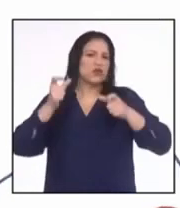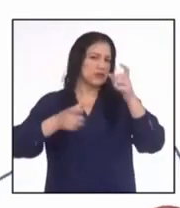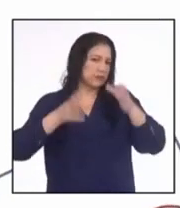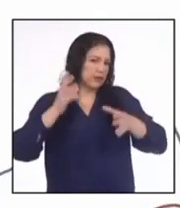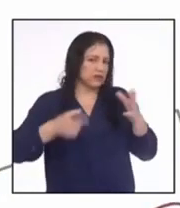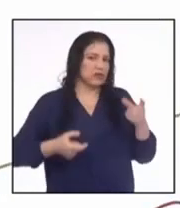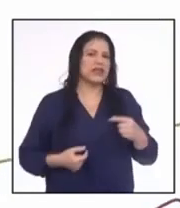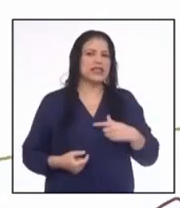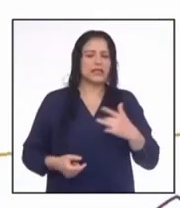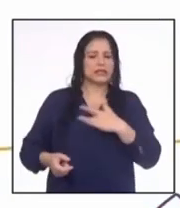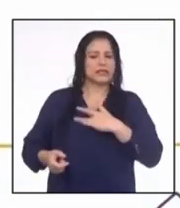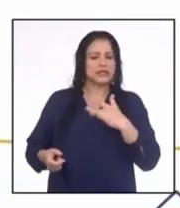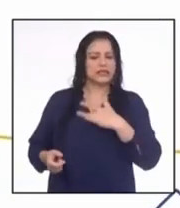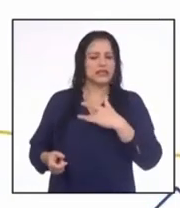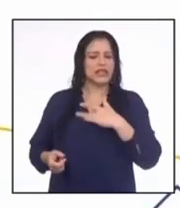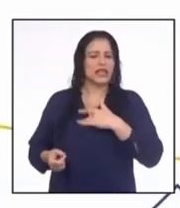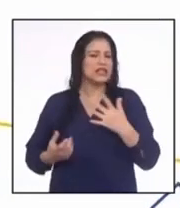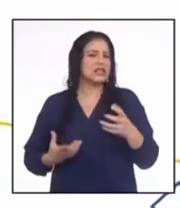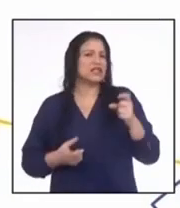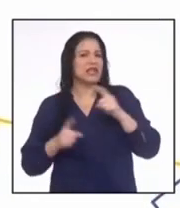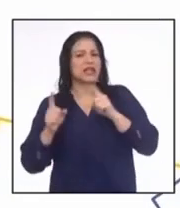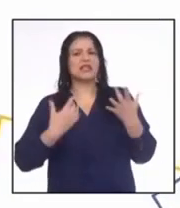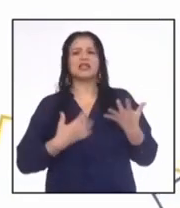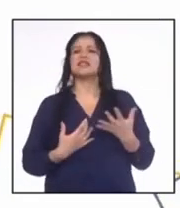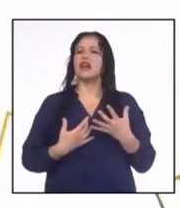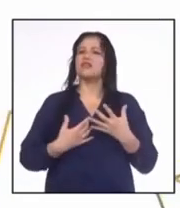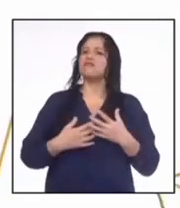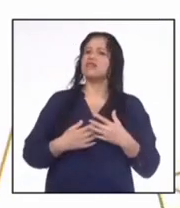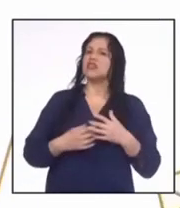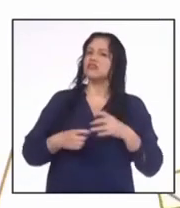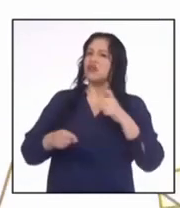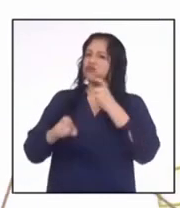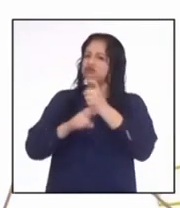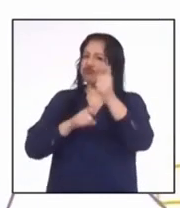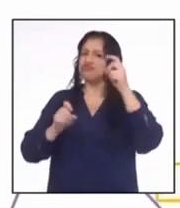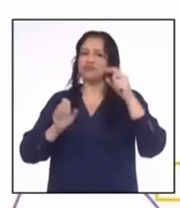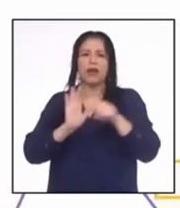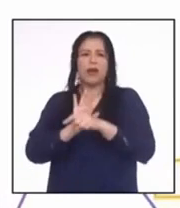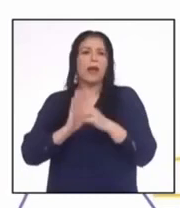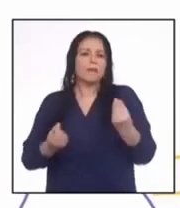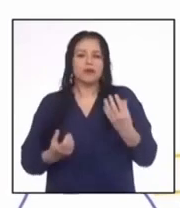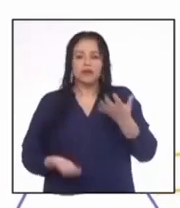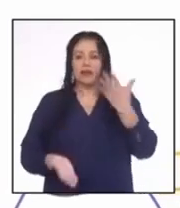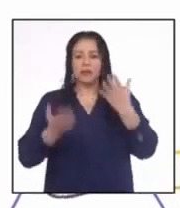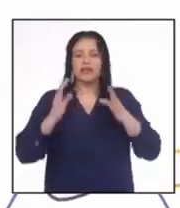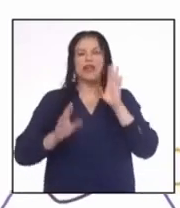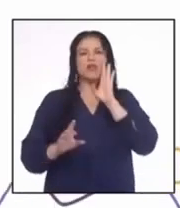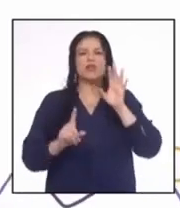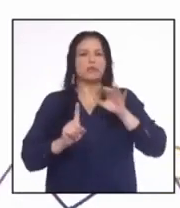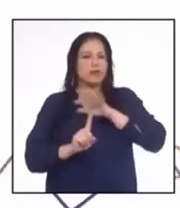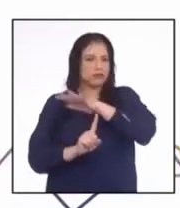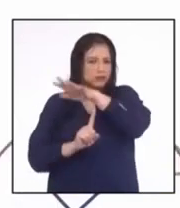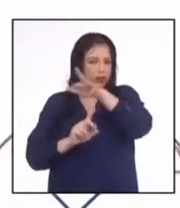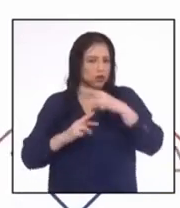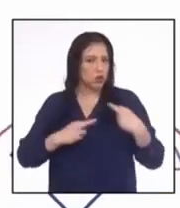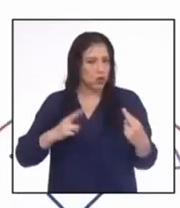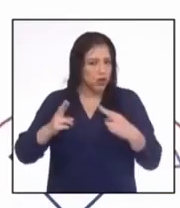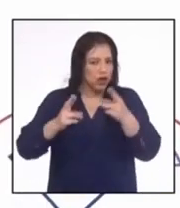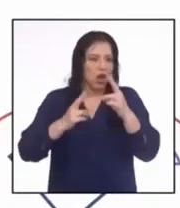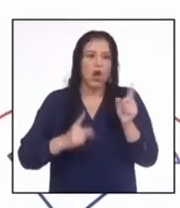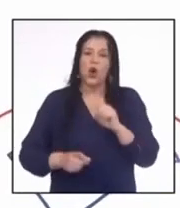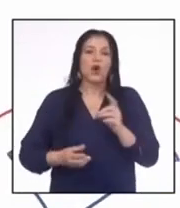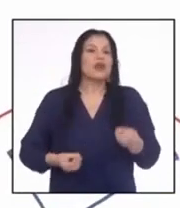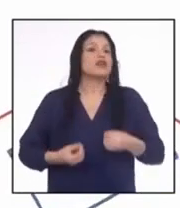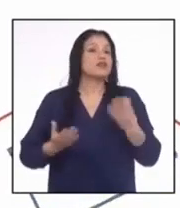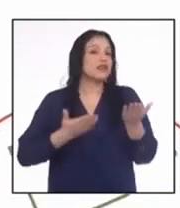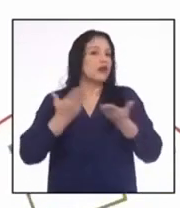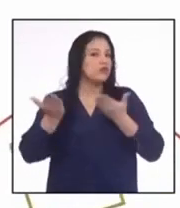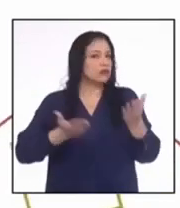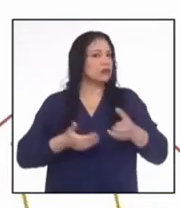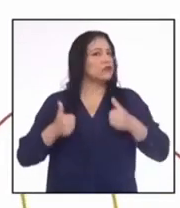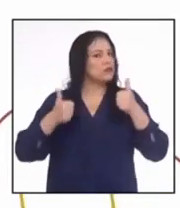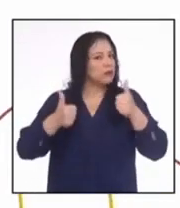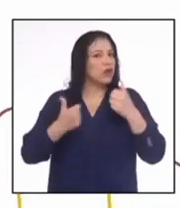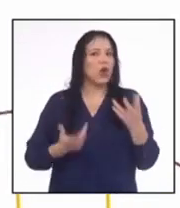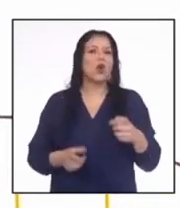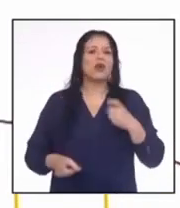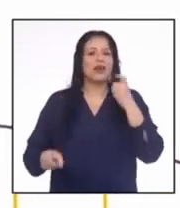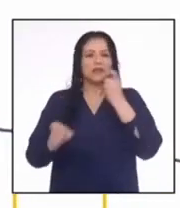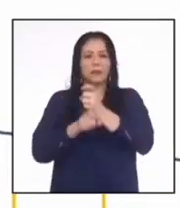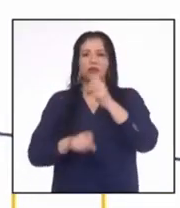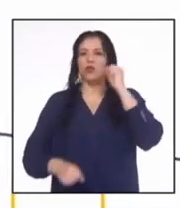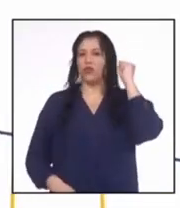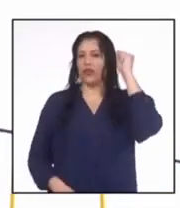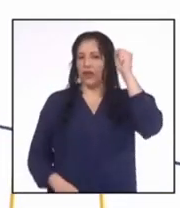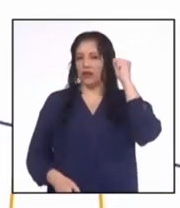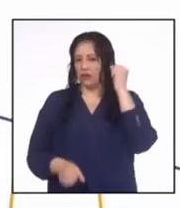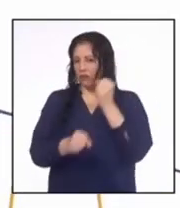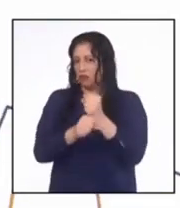que se sienten amenazadas o perjudicadas por la contaminación de un río, la mala prestación de un servicio público, la afectación a